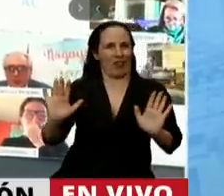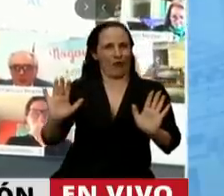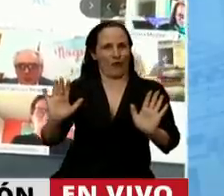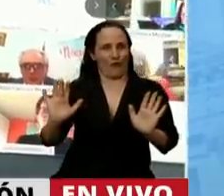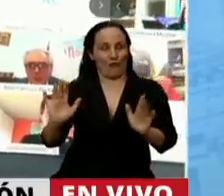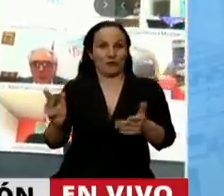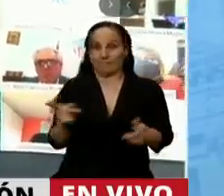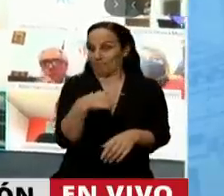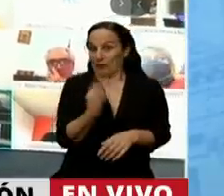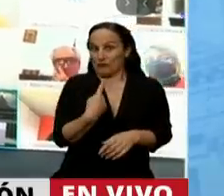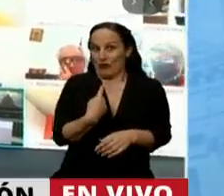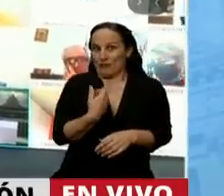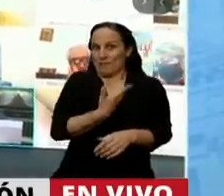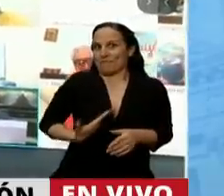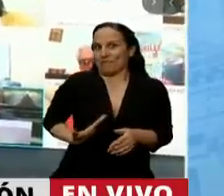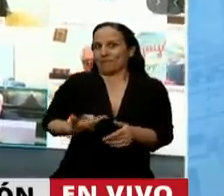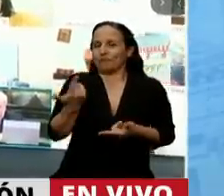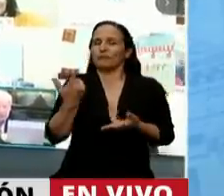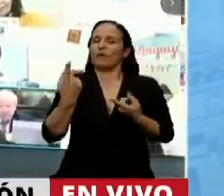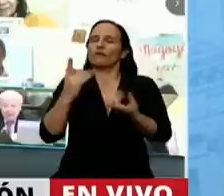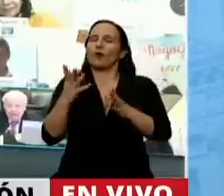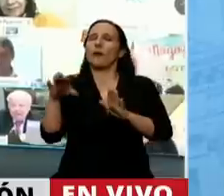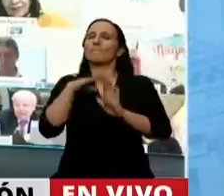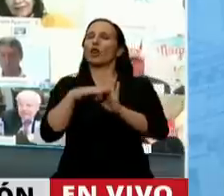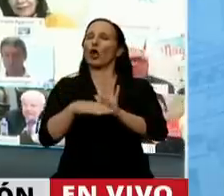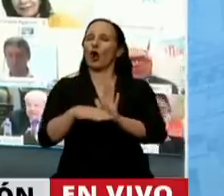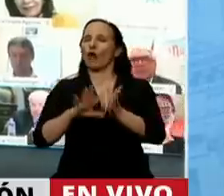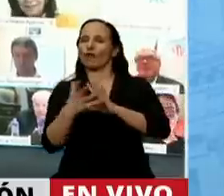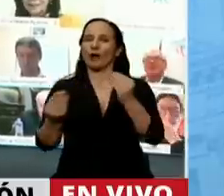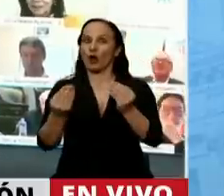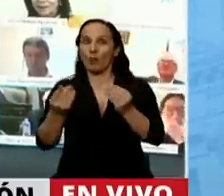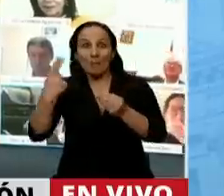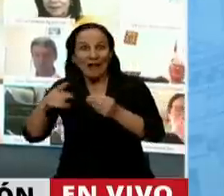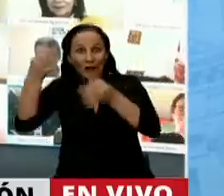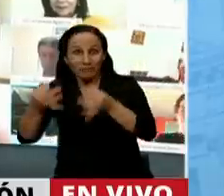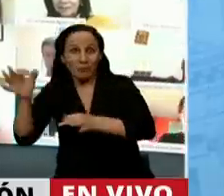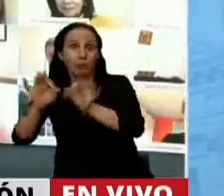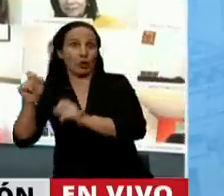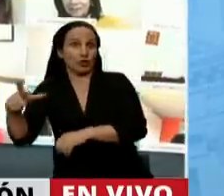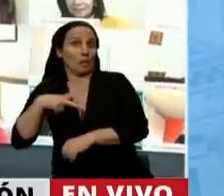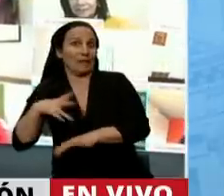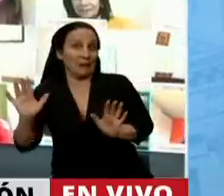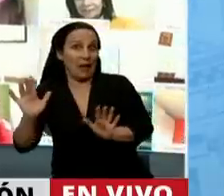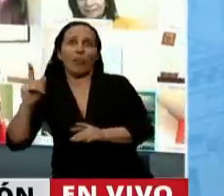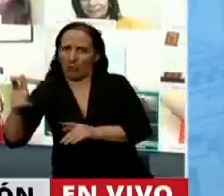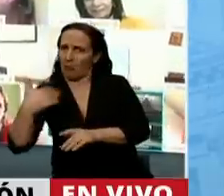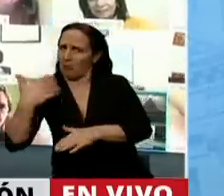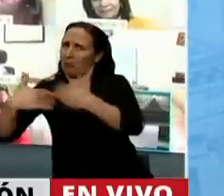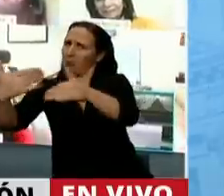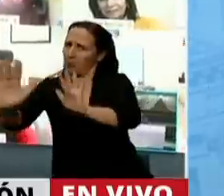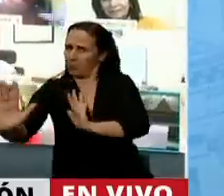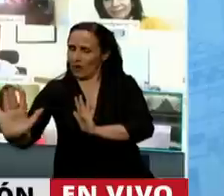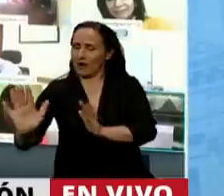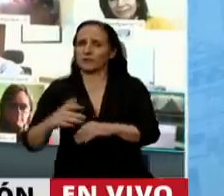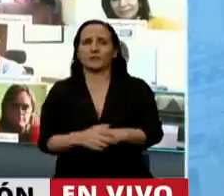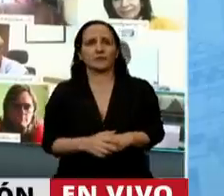y bueno, lo que hacemos nosotros es protocolizarlo, pero la verdad es que es un proyecto privado que está avanzando en el país. Si hacía alguna